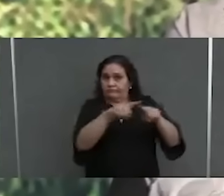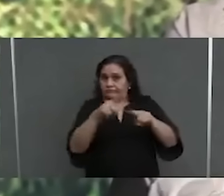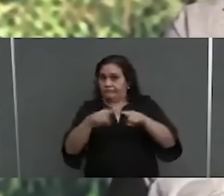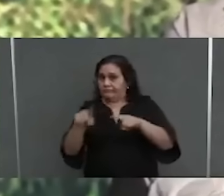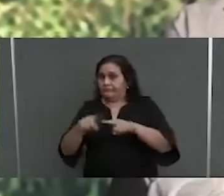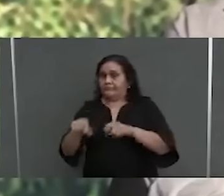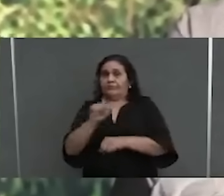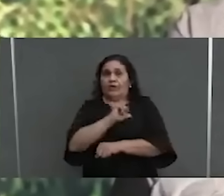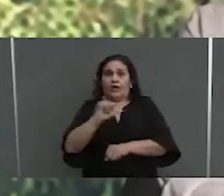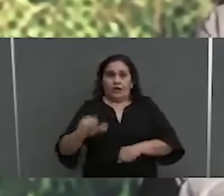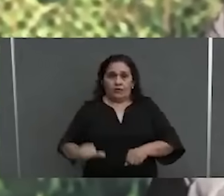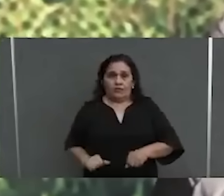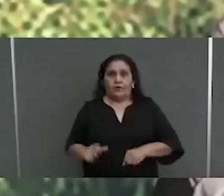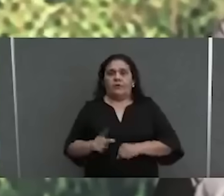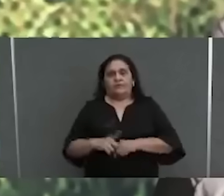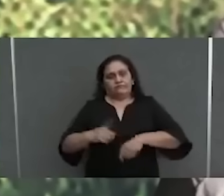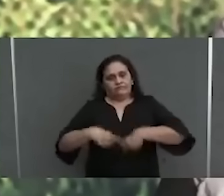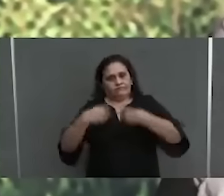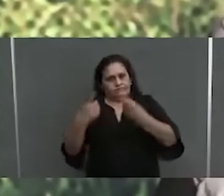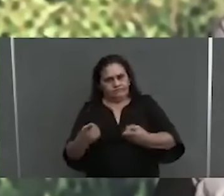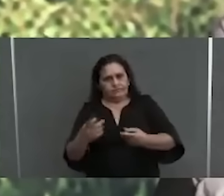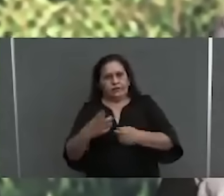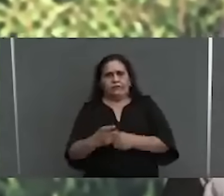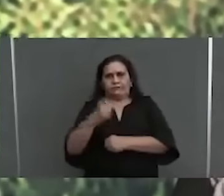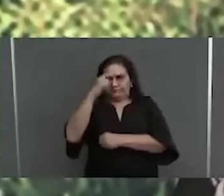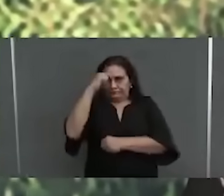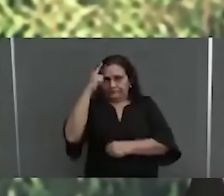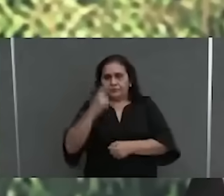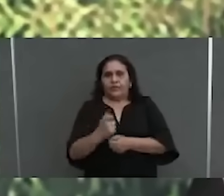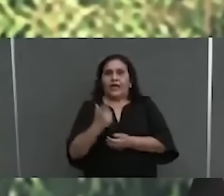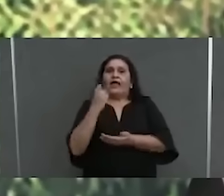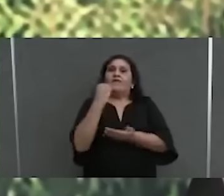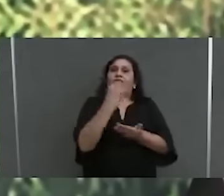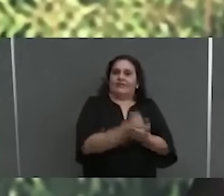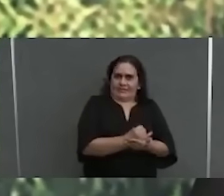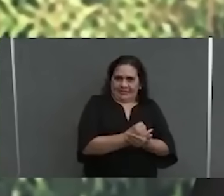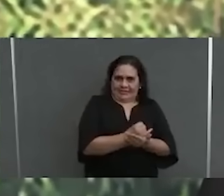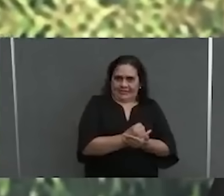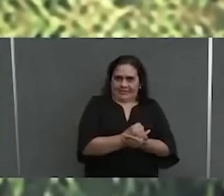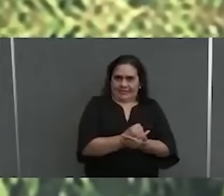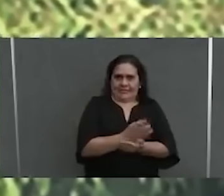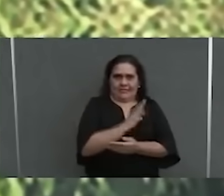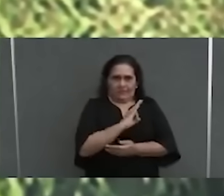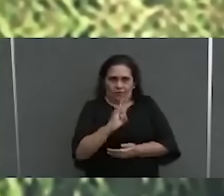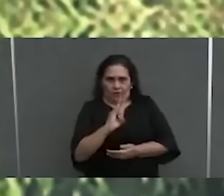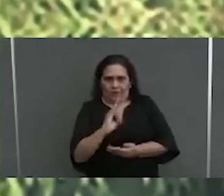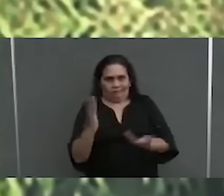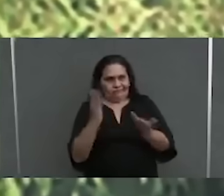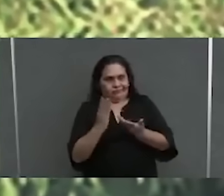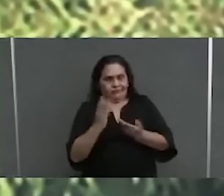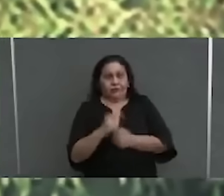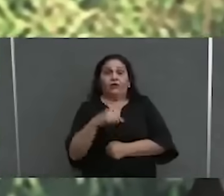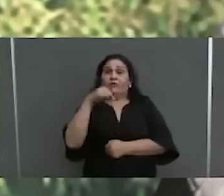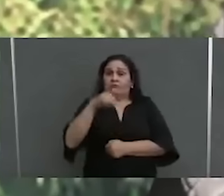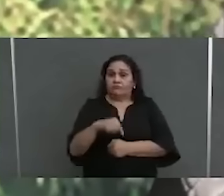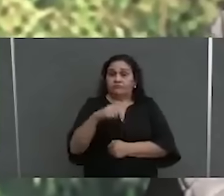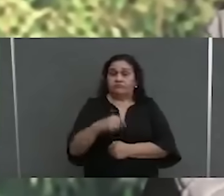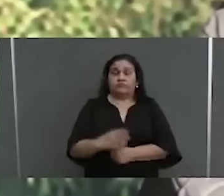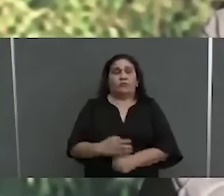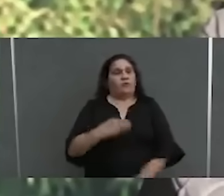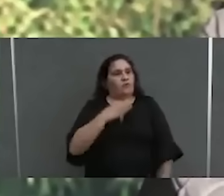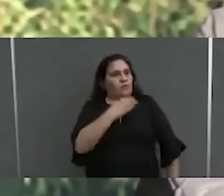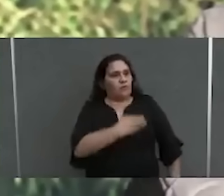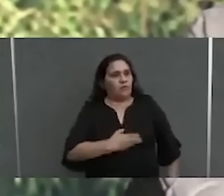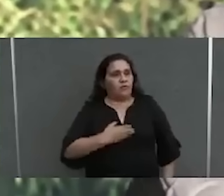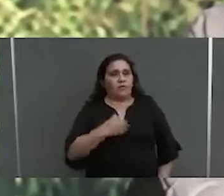incentivos fiscales a nivel municipal para que esto se pueda concretar. Entonces, hoy estamos muy contentos porque 6 años